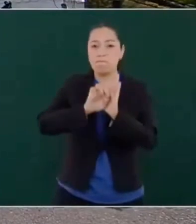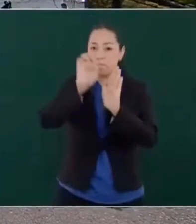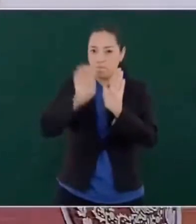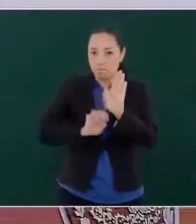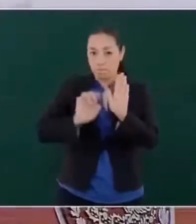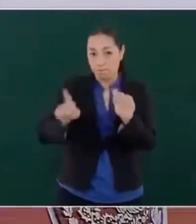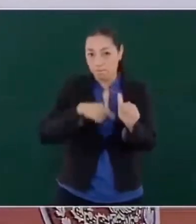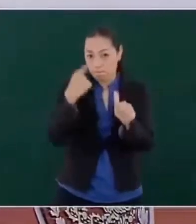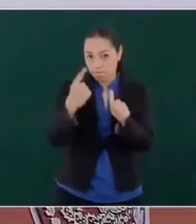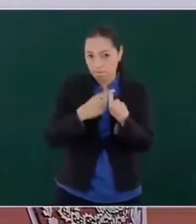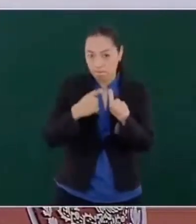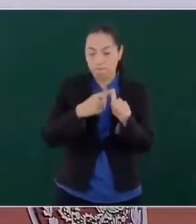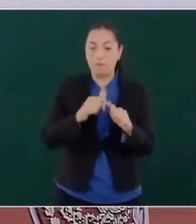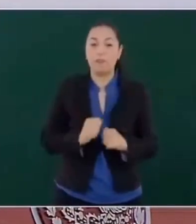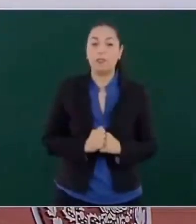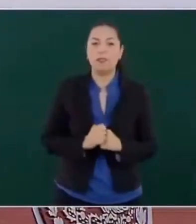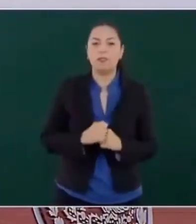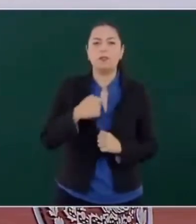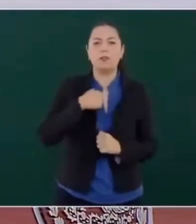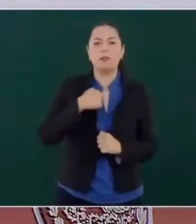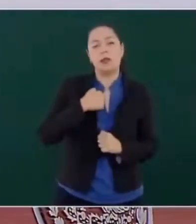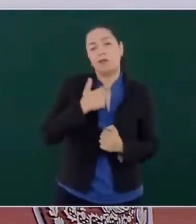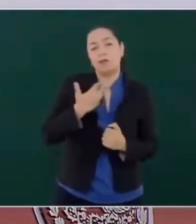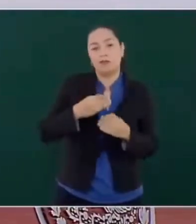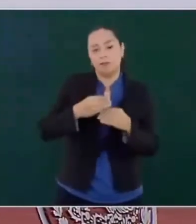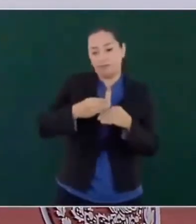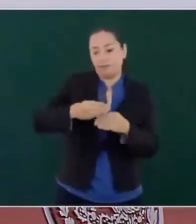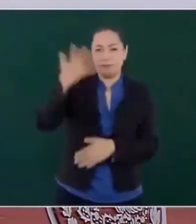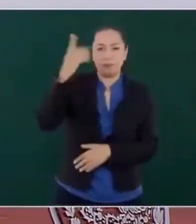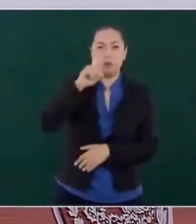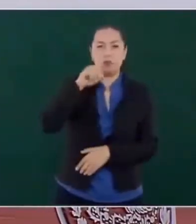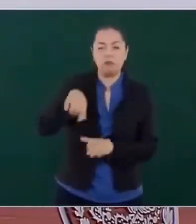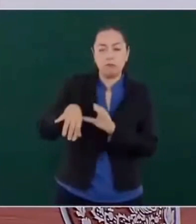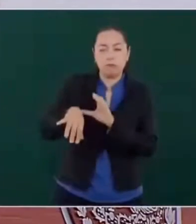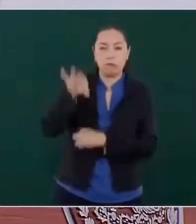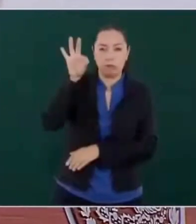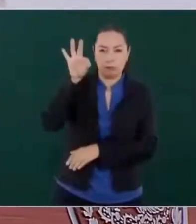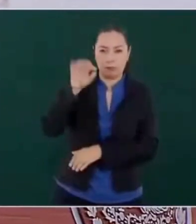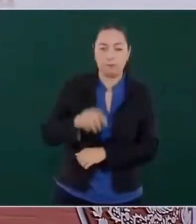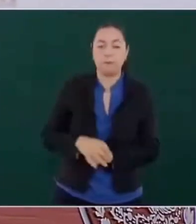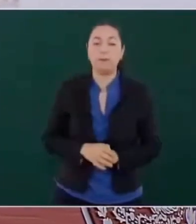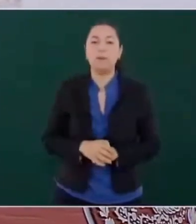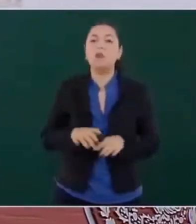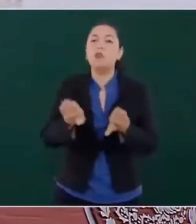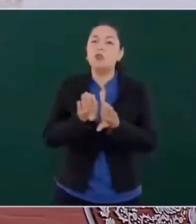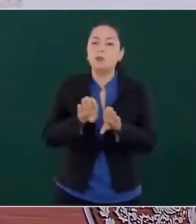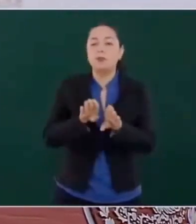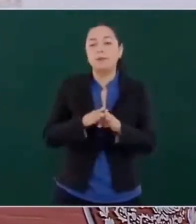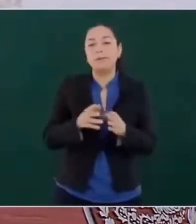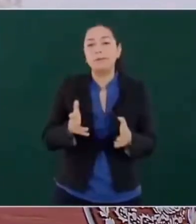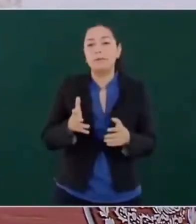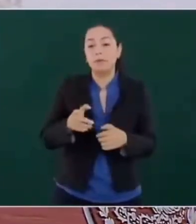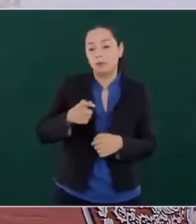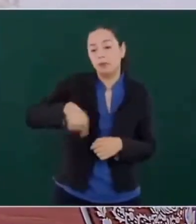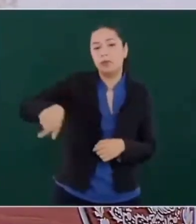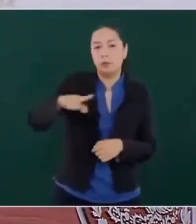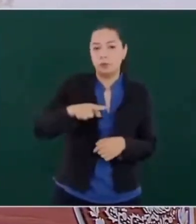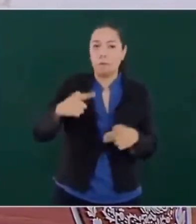uno, pero tengo muchos, de cómo la mayoría de los